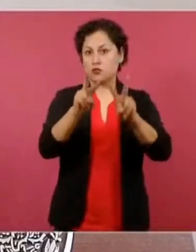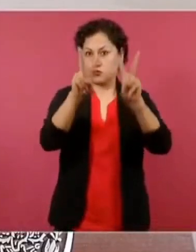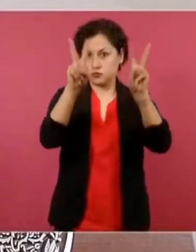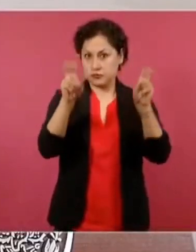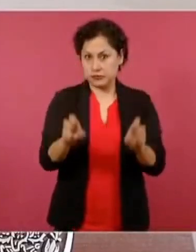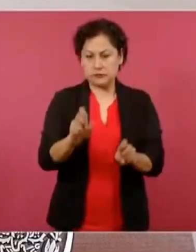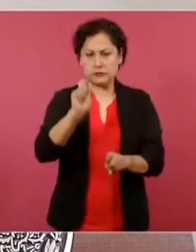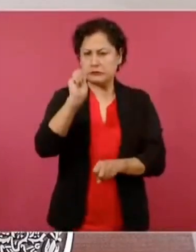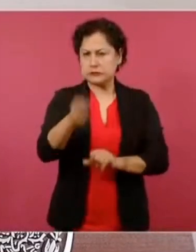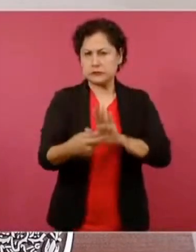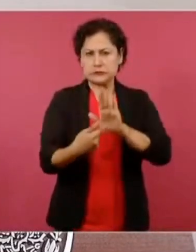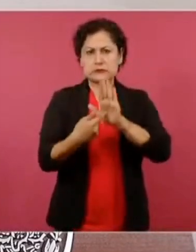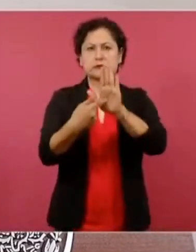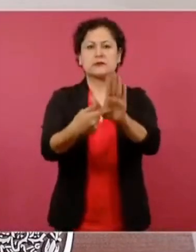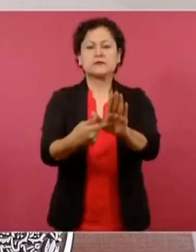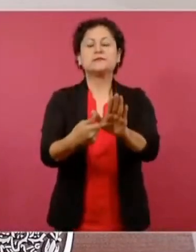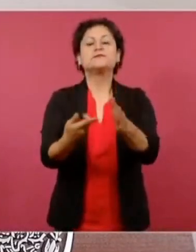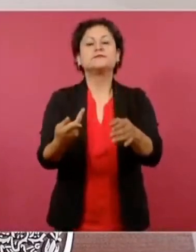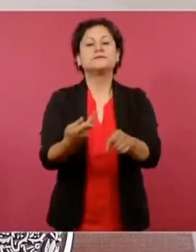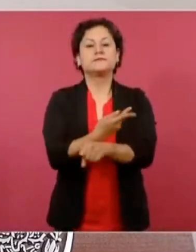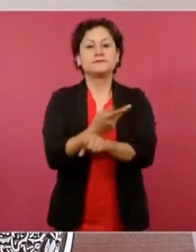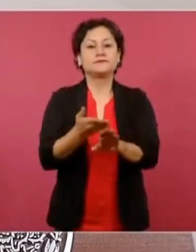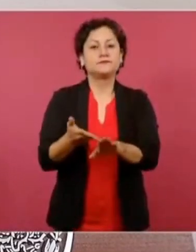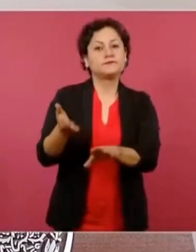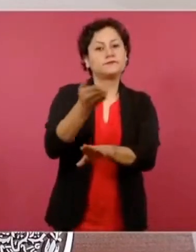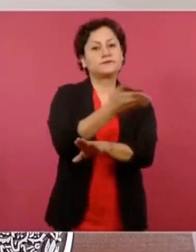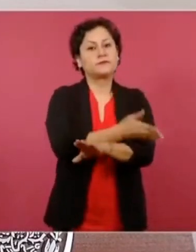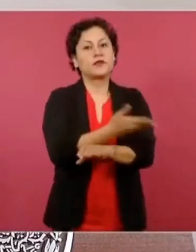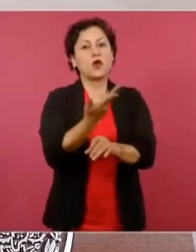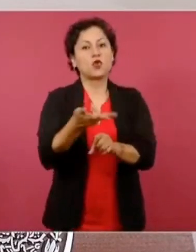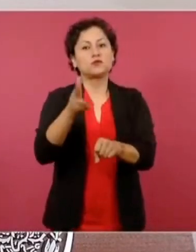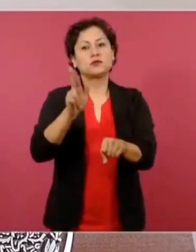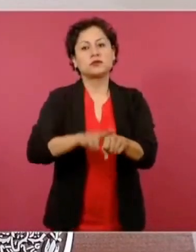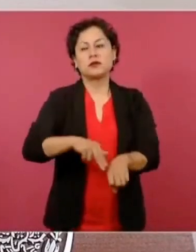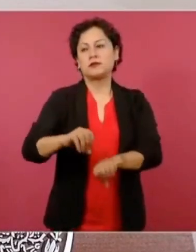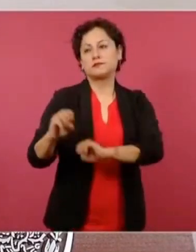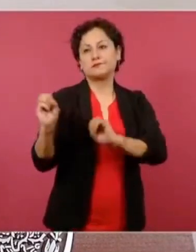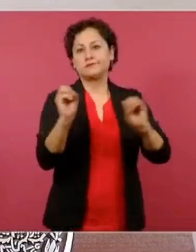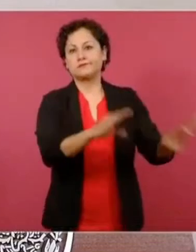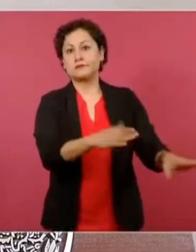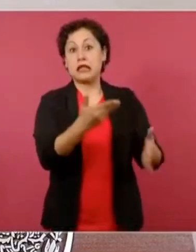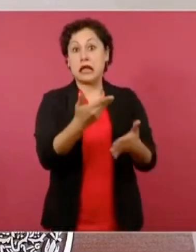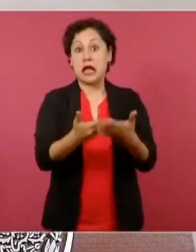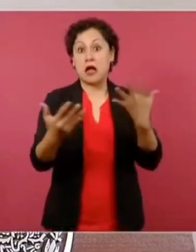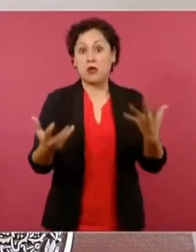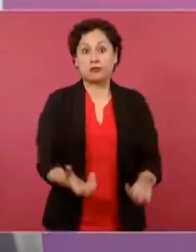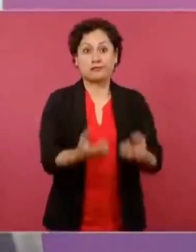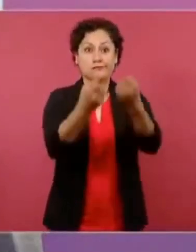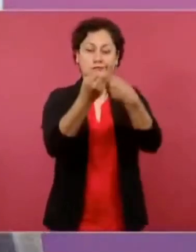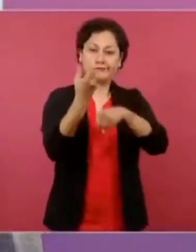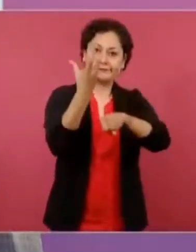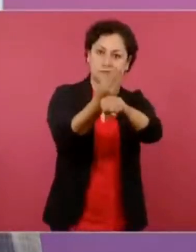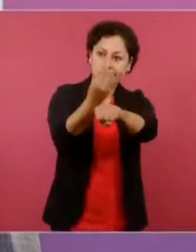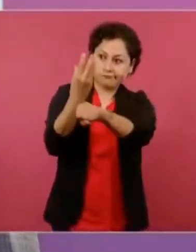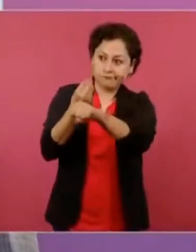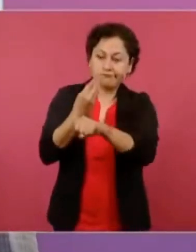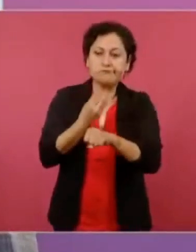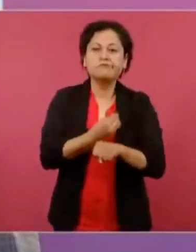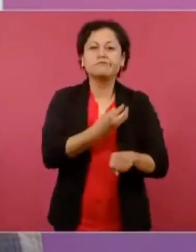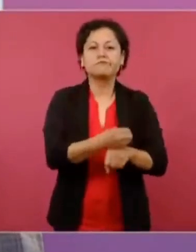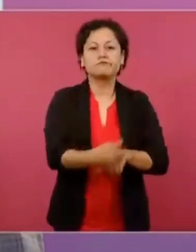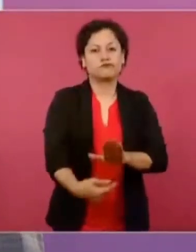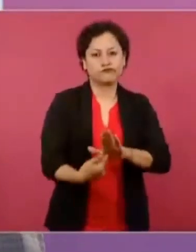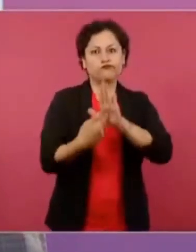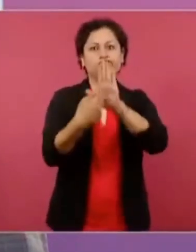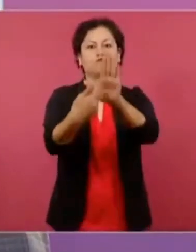de hospitales abandonados, reconstruidos y puestos en operación durante la